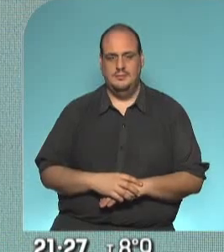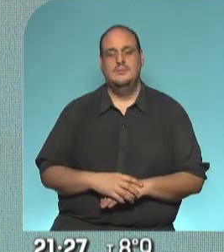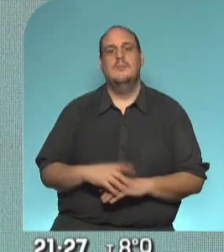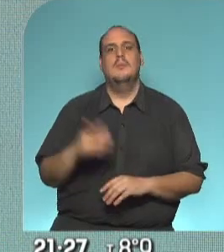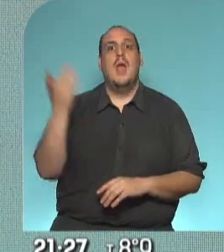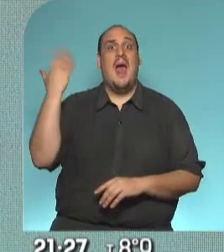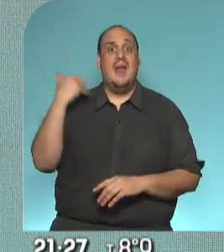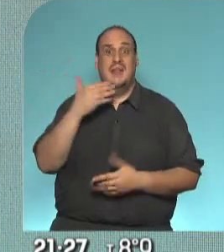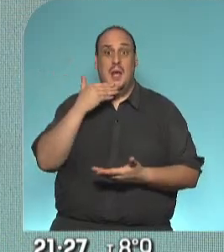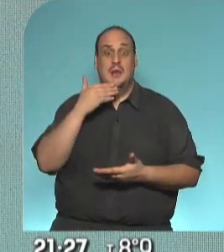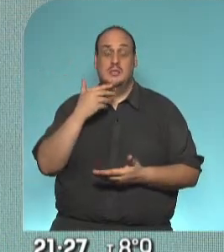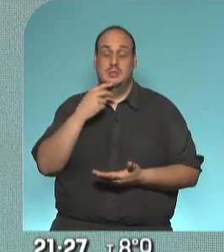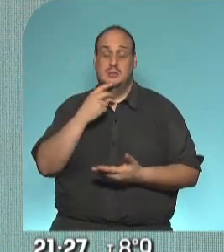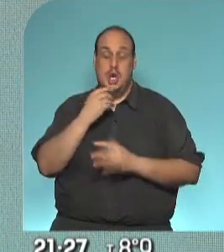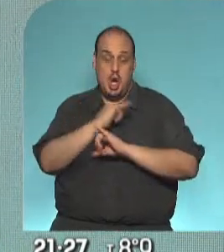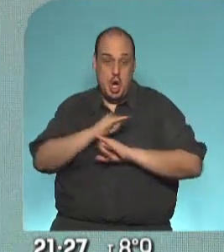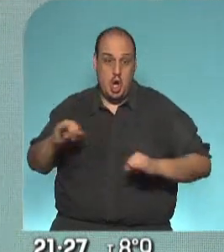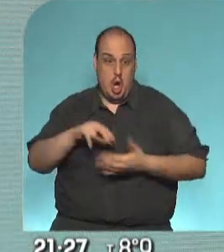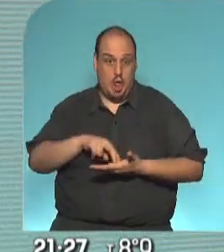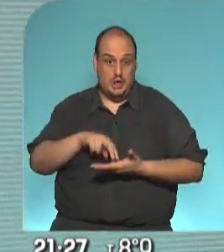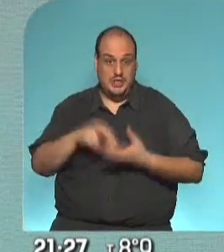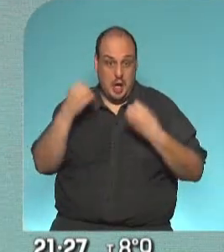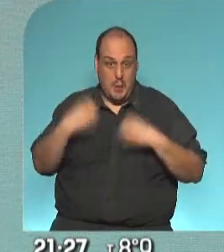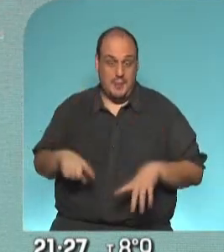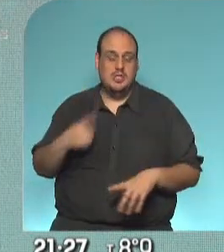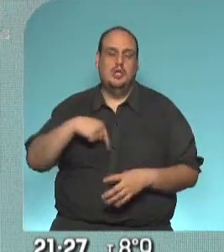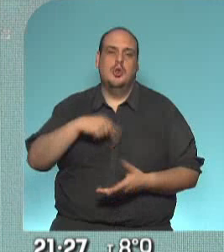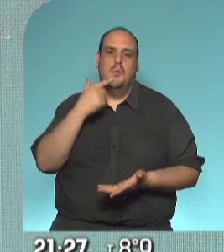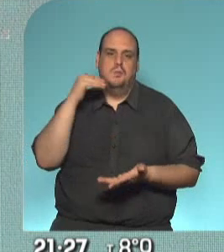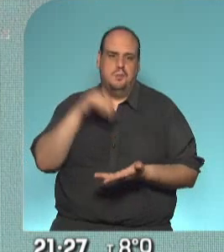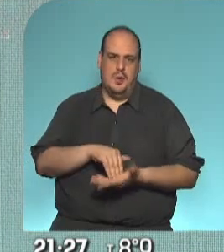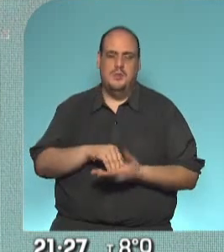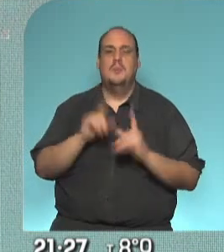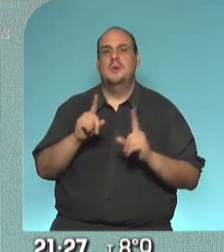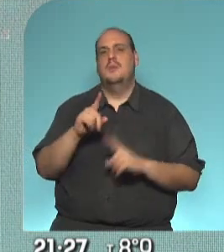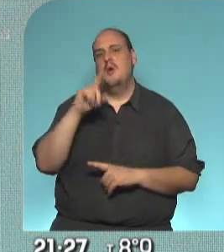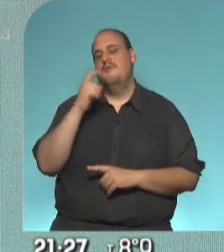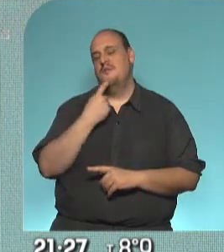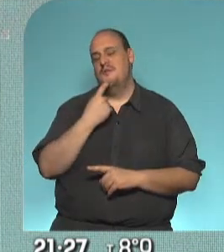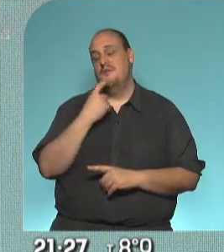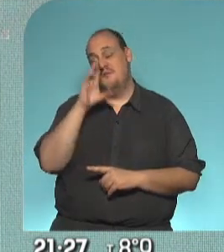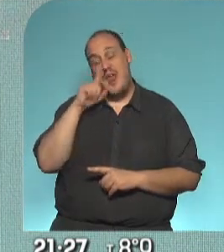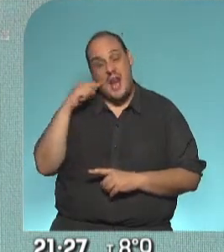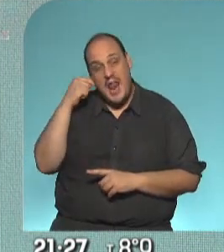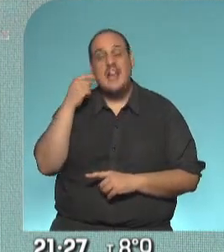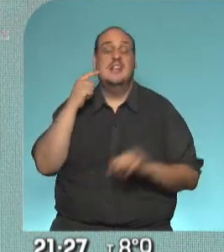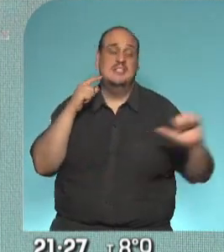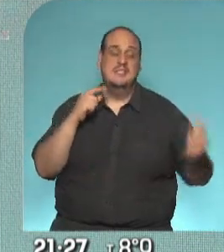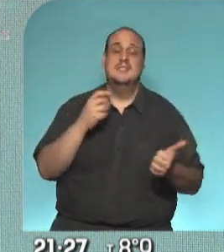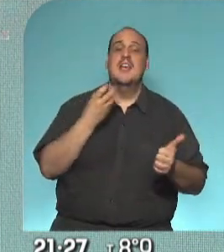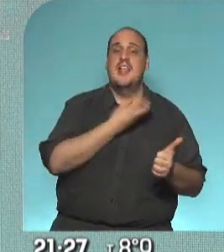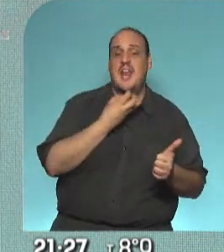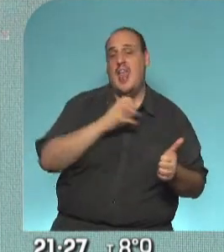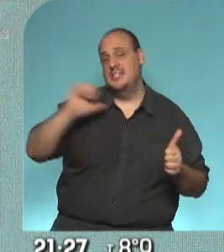lo prometimos desde que arrancamos esta edición central y que escuchamos, por supuesto, el anuncio que realizó Alberto Fernández junto con Ginés González García y también